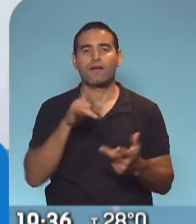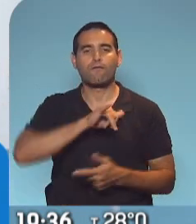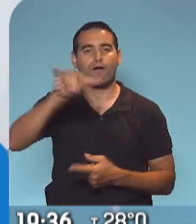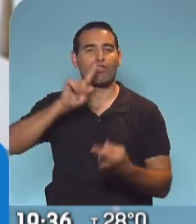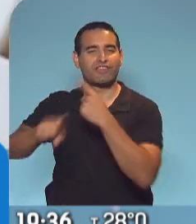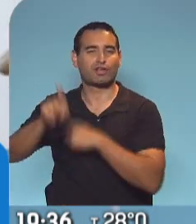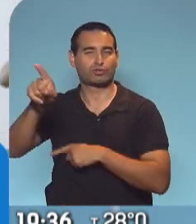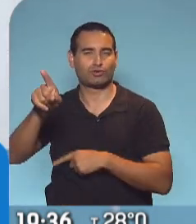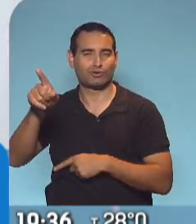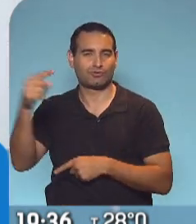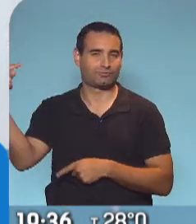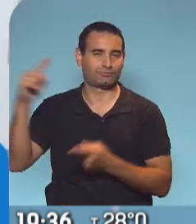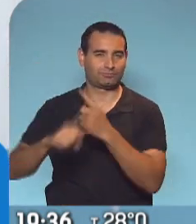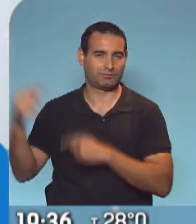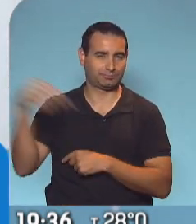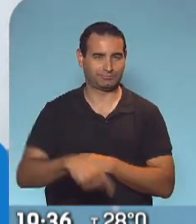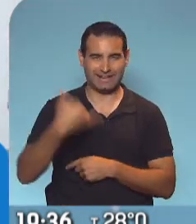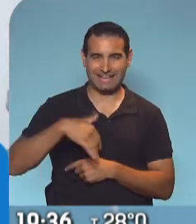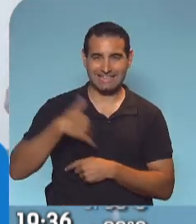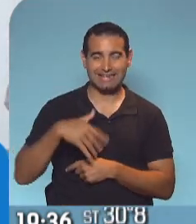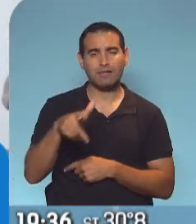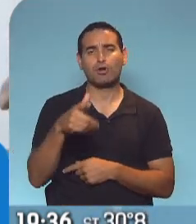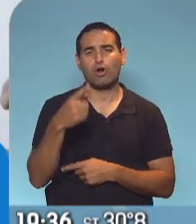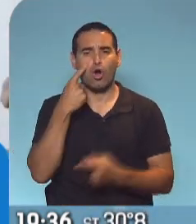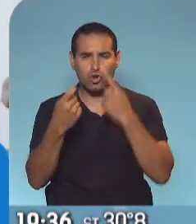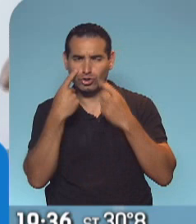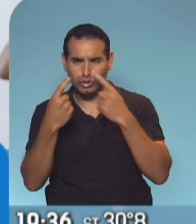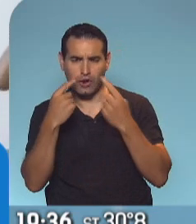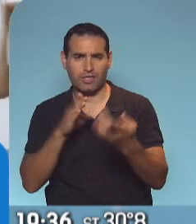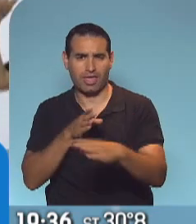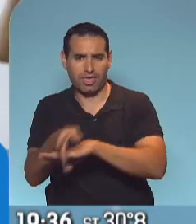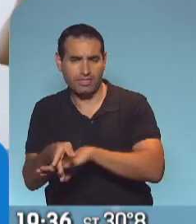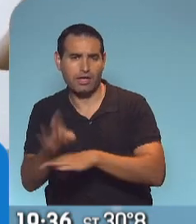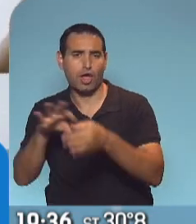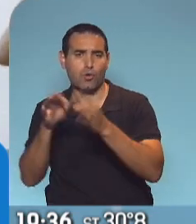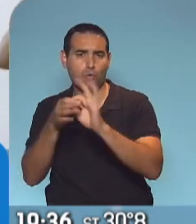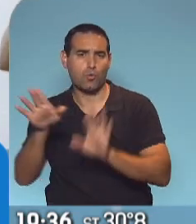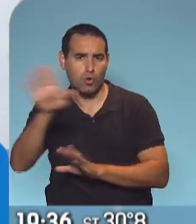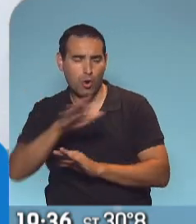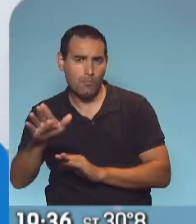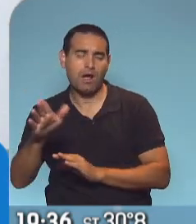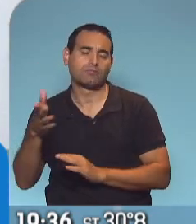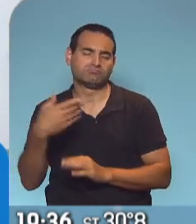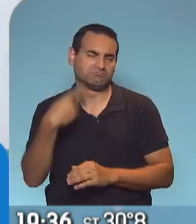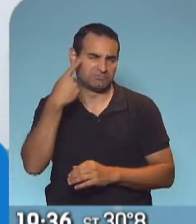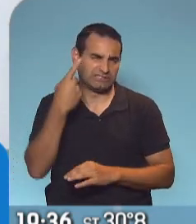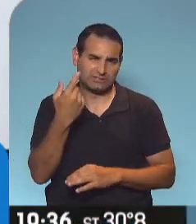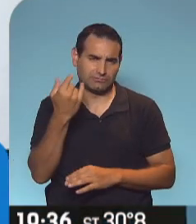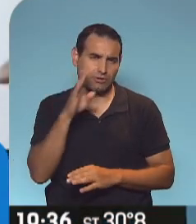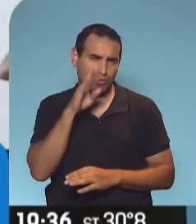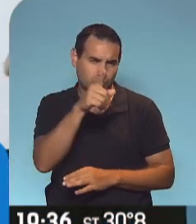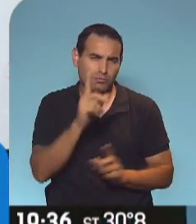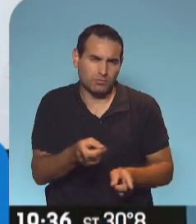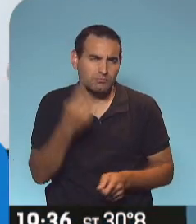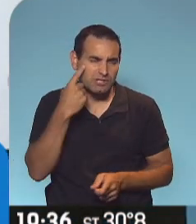Argentina, por lo tanto, con el control de las entradas, de los ingresos de Europa y Estados Unidos, entendemos que estamos